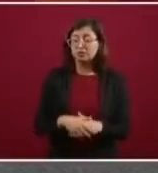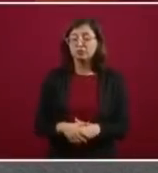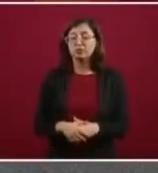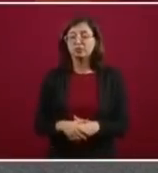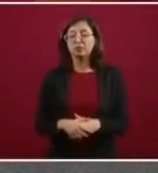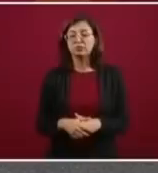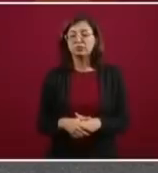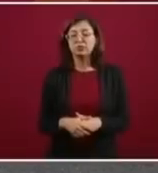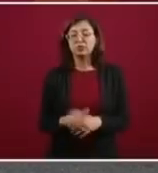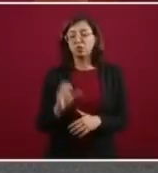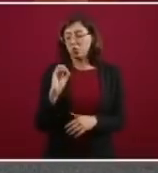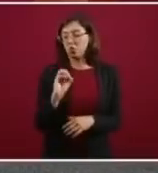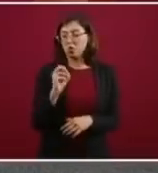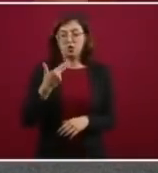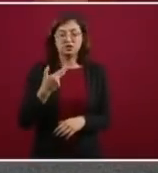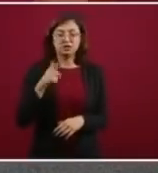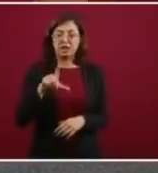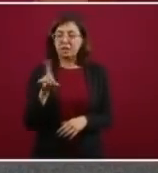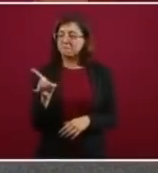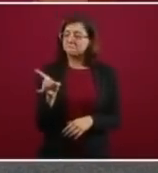le gana a OHL,